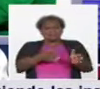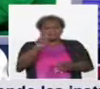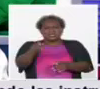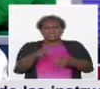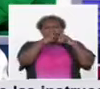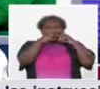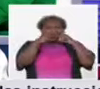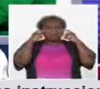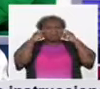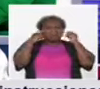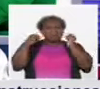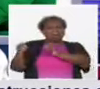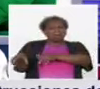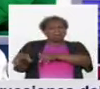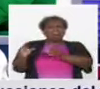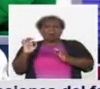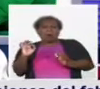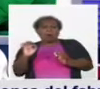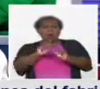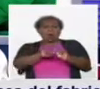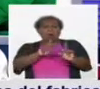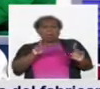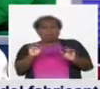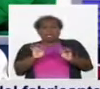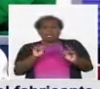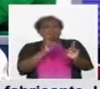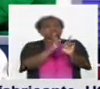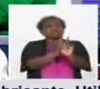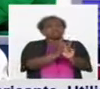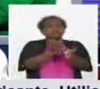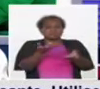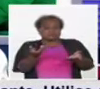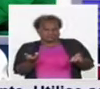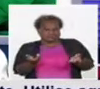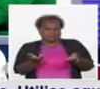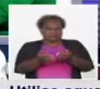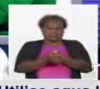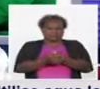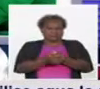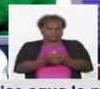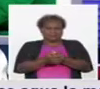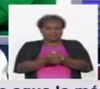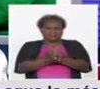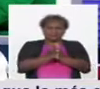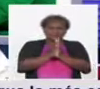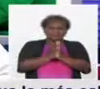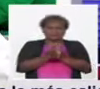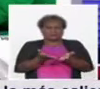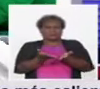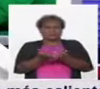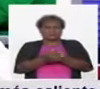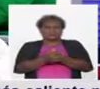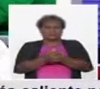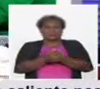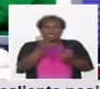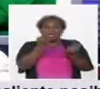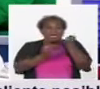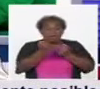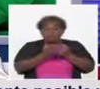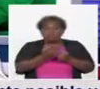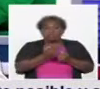de personas que, como me dijeron, Durán, es que esa hora no te están escuchando, pero que, no sé, alguien tiene que transmitirle, además de la exigencia